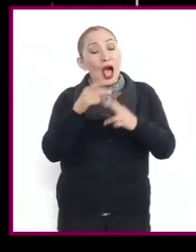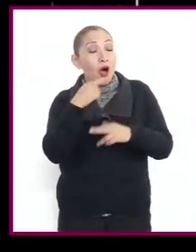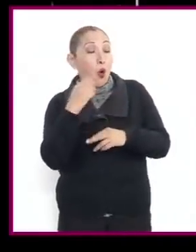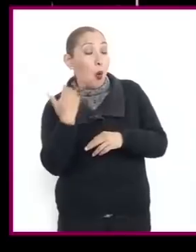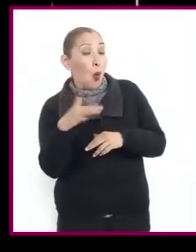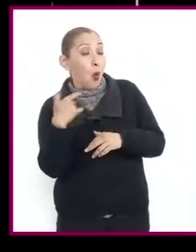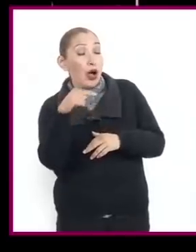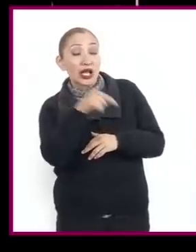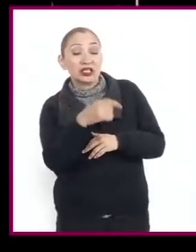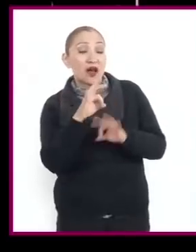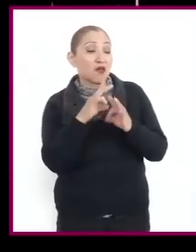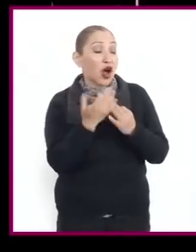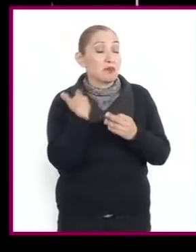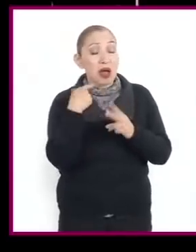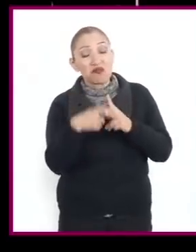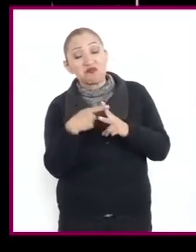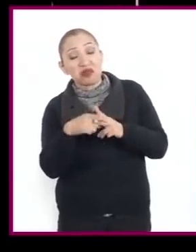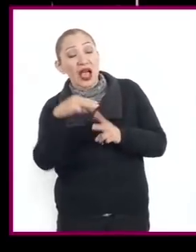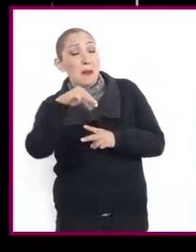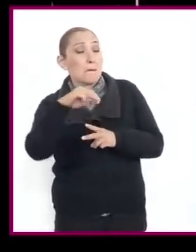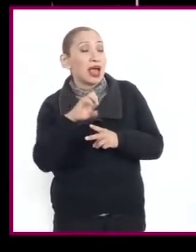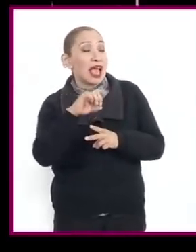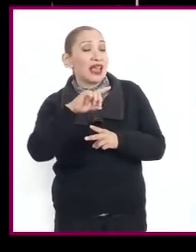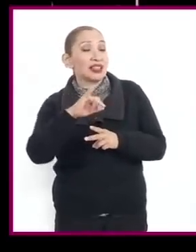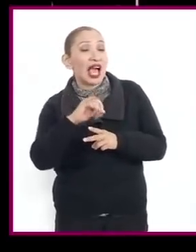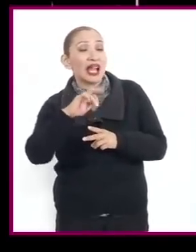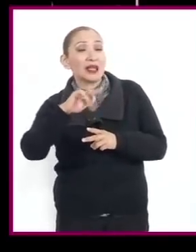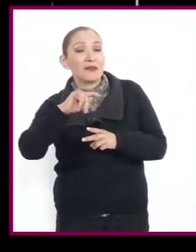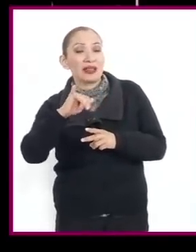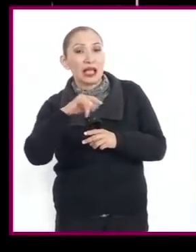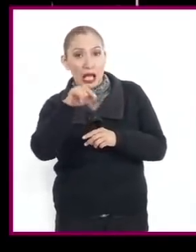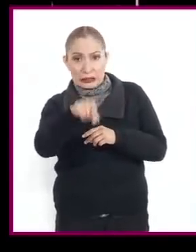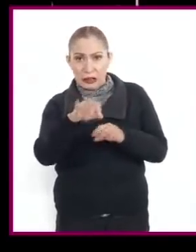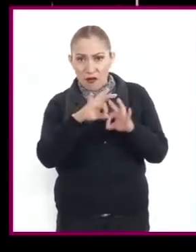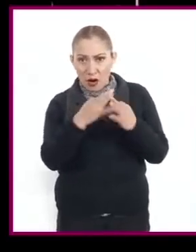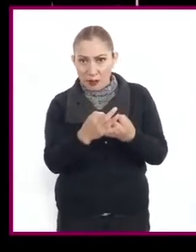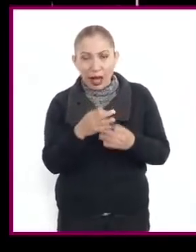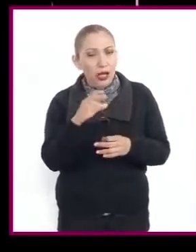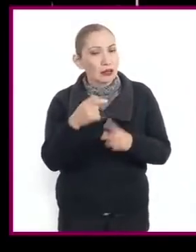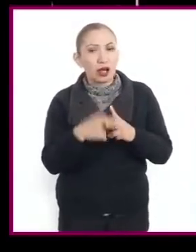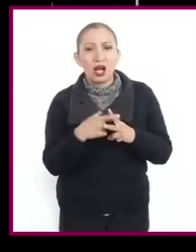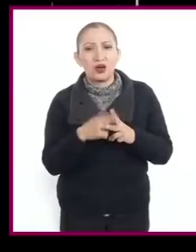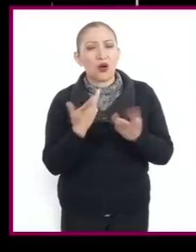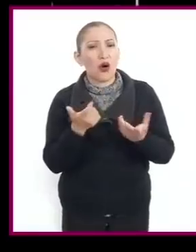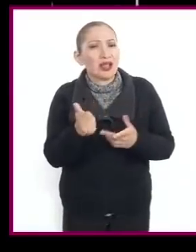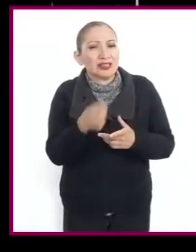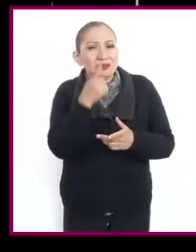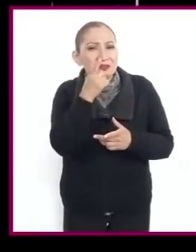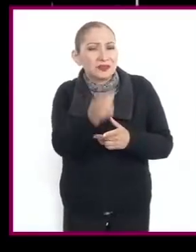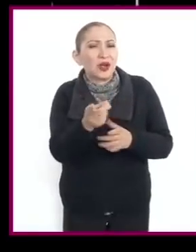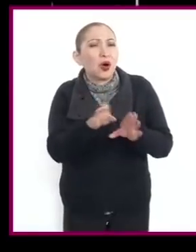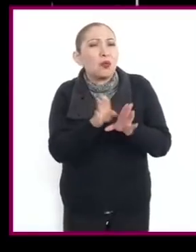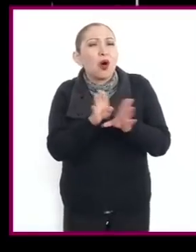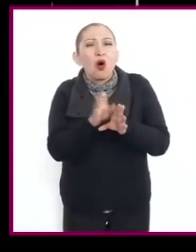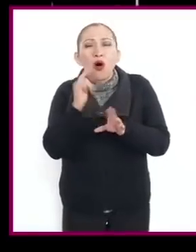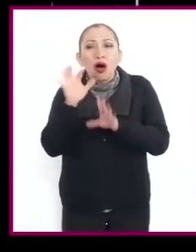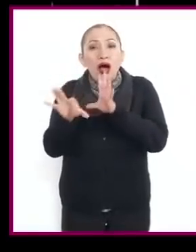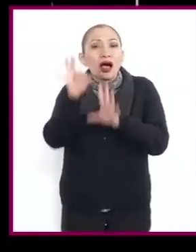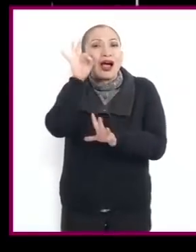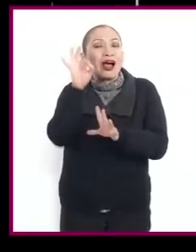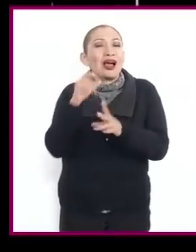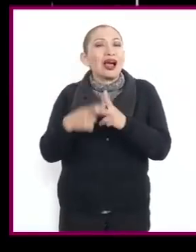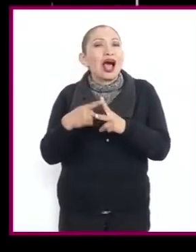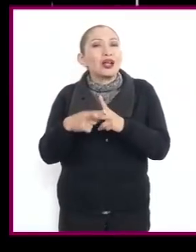dice, aquí esta es la manera de calcular la media aritmética, esta es su definición estricta. No es un cálculo puro, como así decirlo, como cuando se descubrió